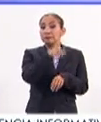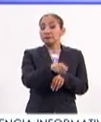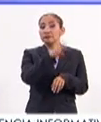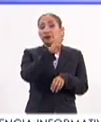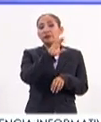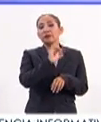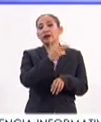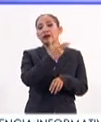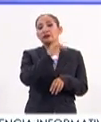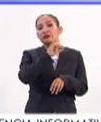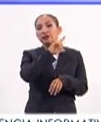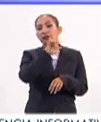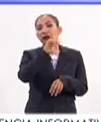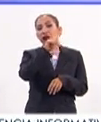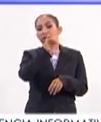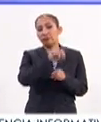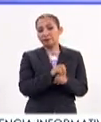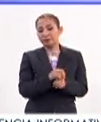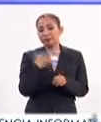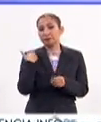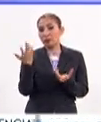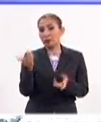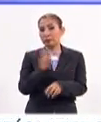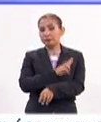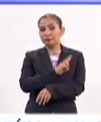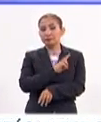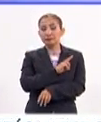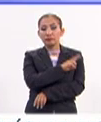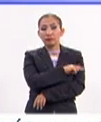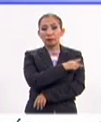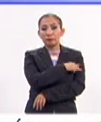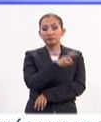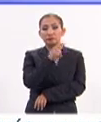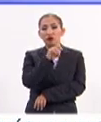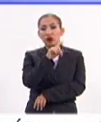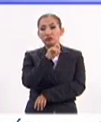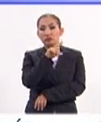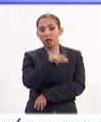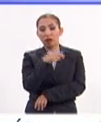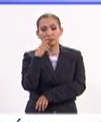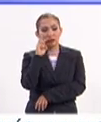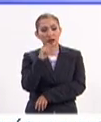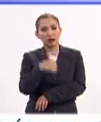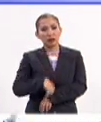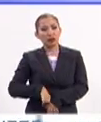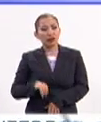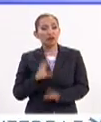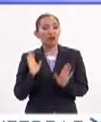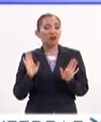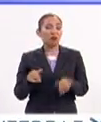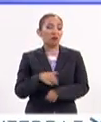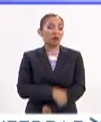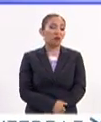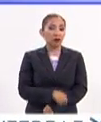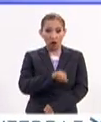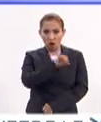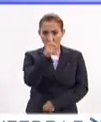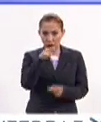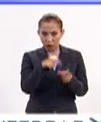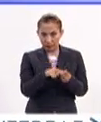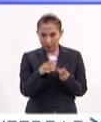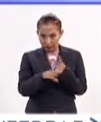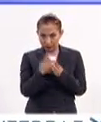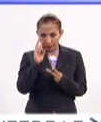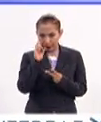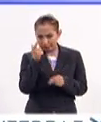el bachillerato, en el instituto a nivel vocacional, y llega un momento en que pierde este interés. El siguiente